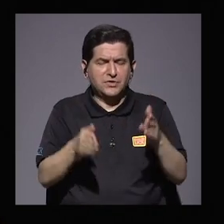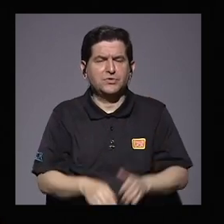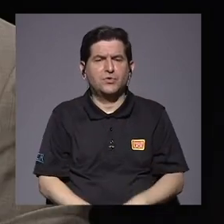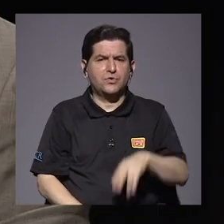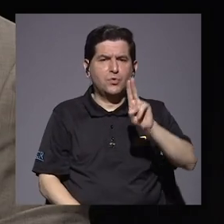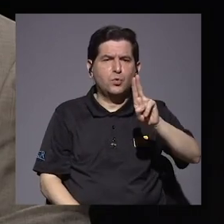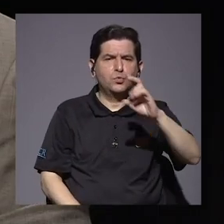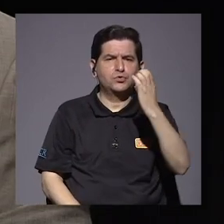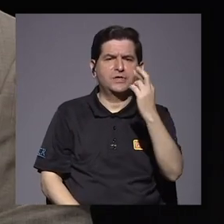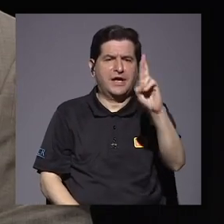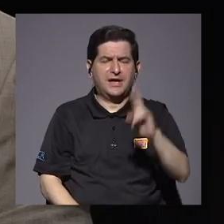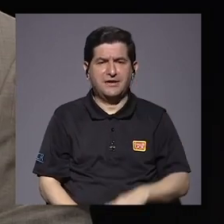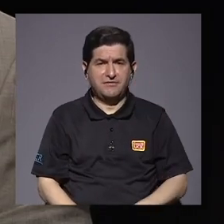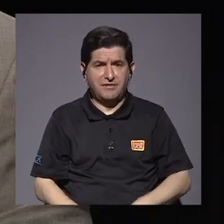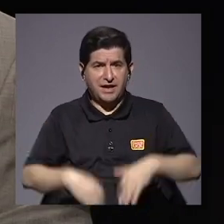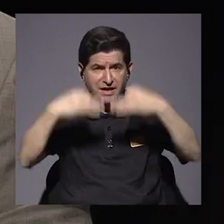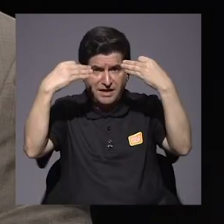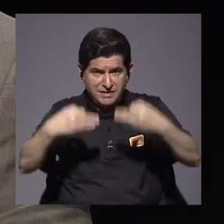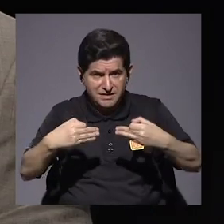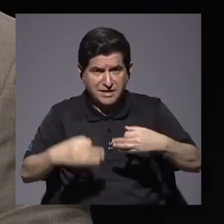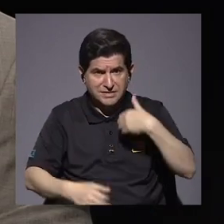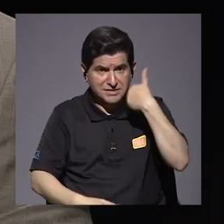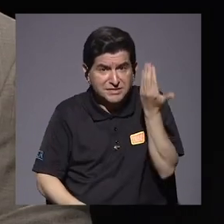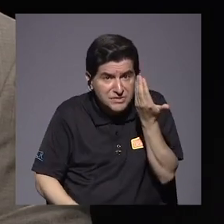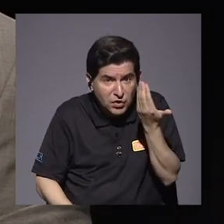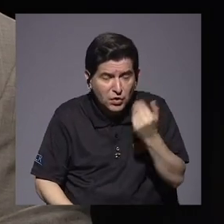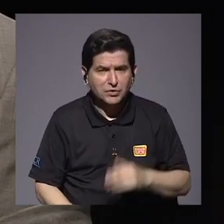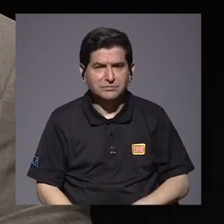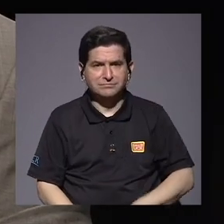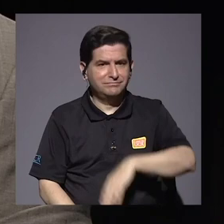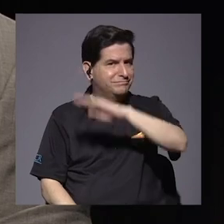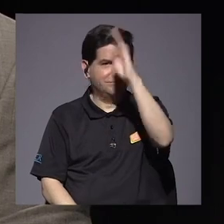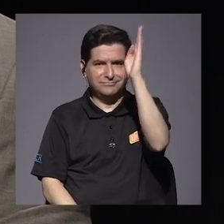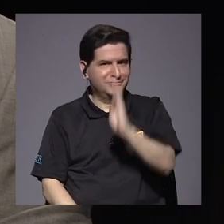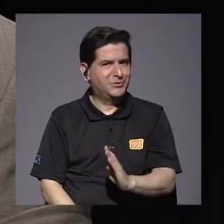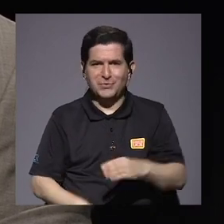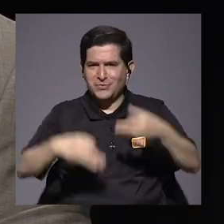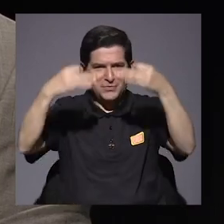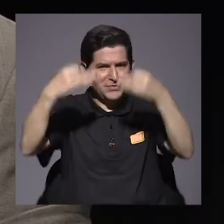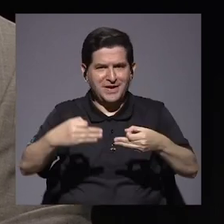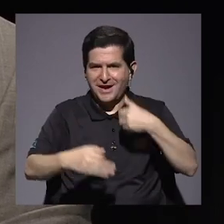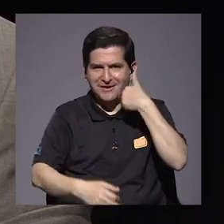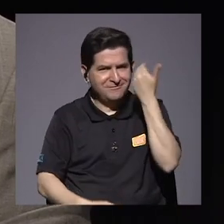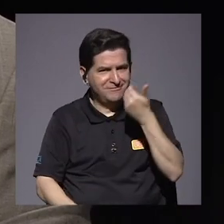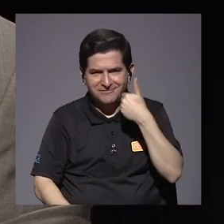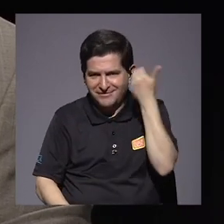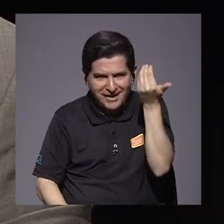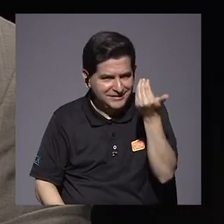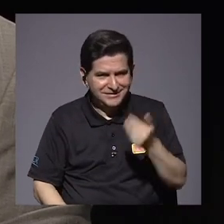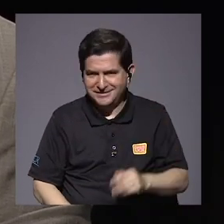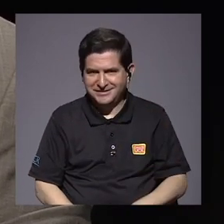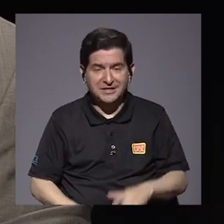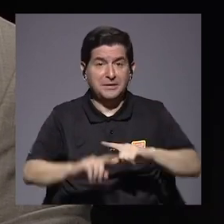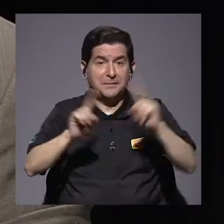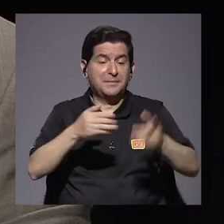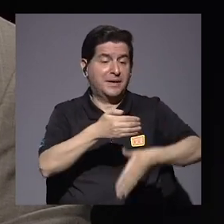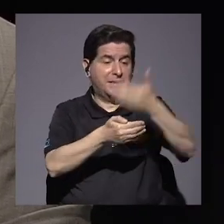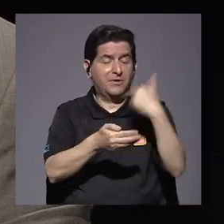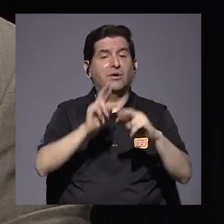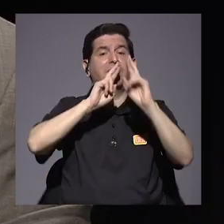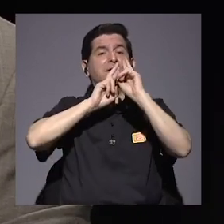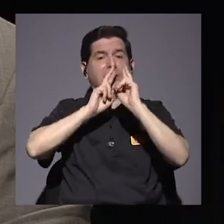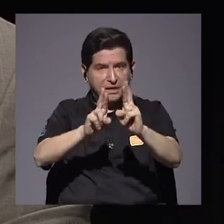universidad? ¿Fue una decisión fácil? Vamos a ver, nunca va a ser una decisión fácil, sin embargo, antes